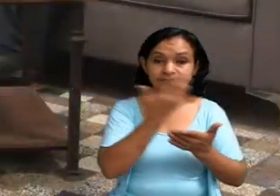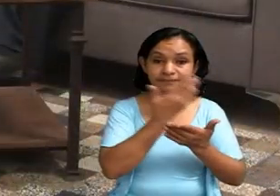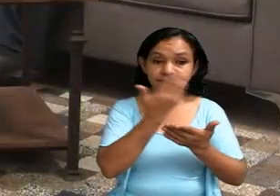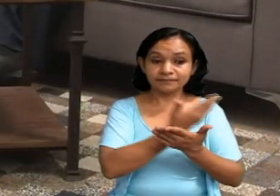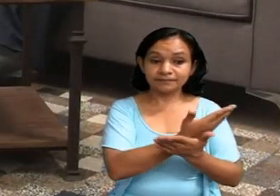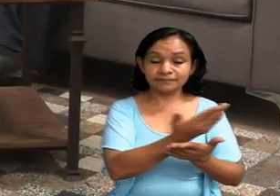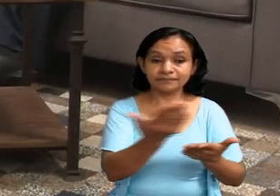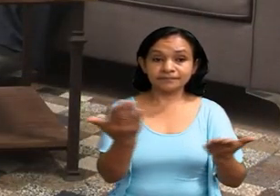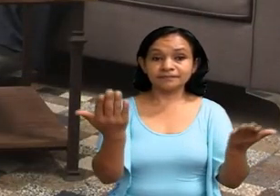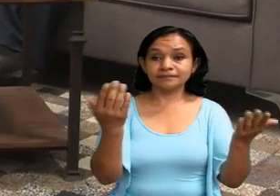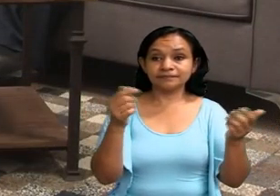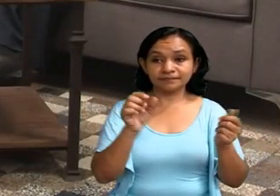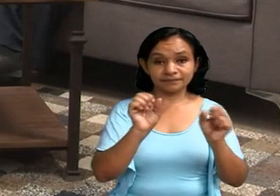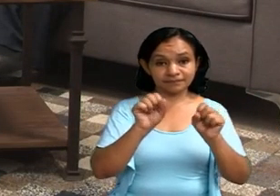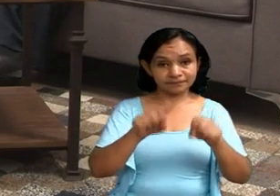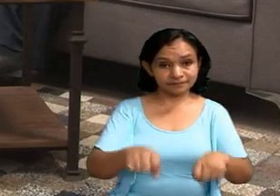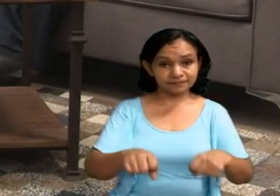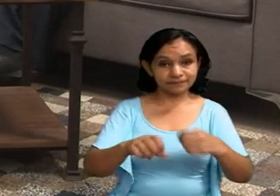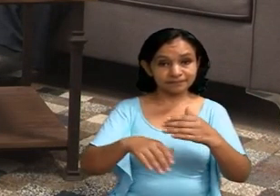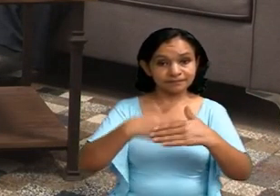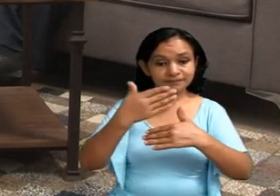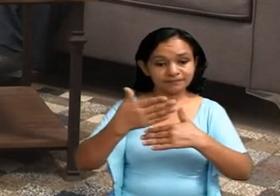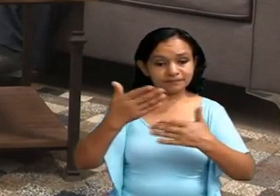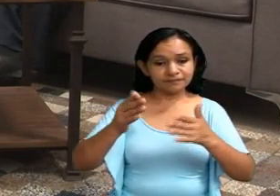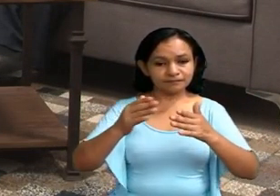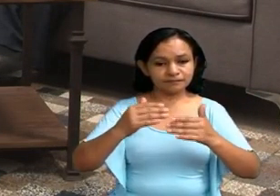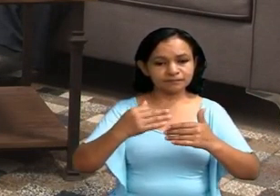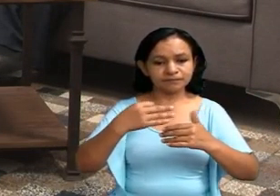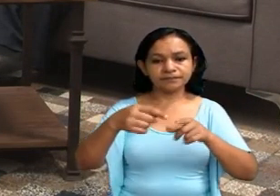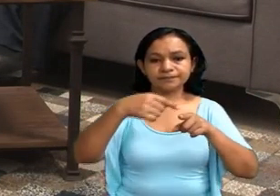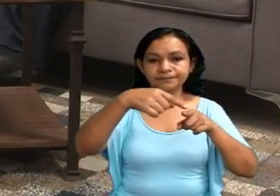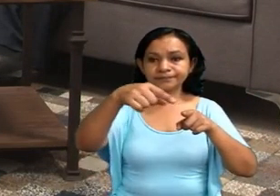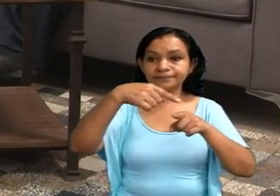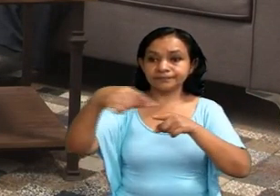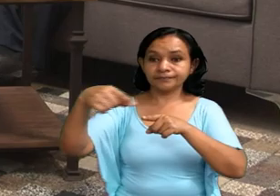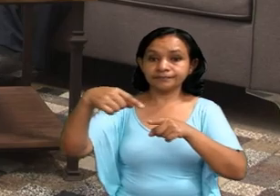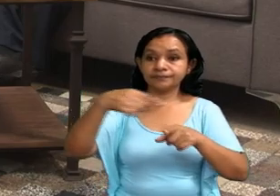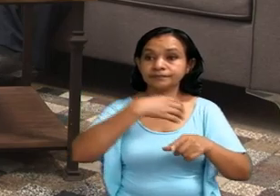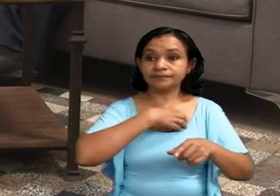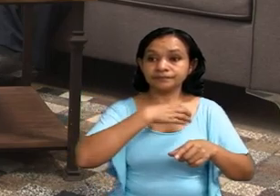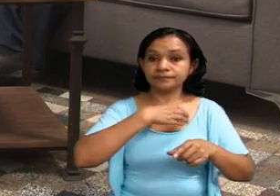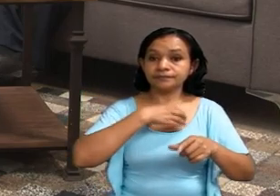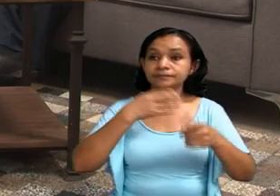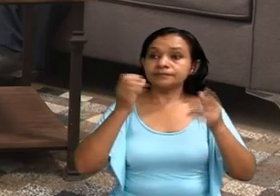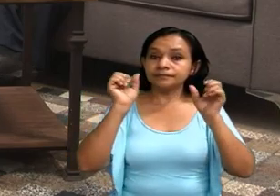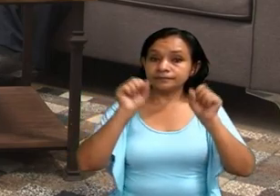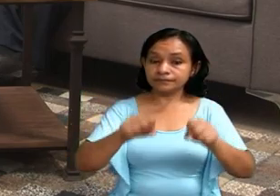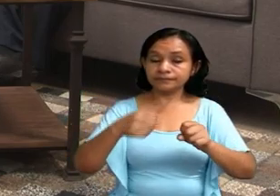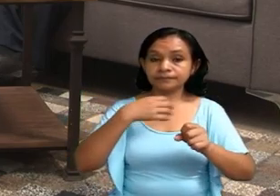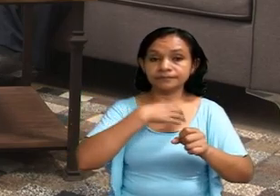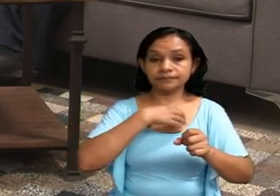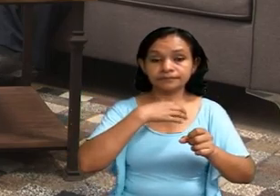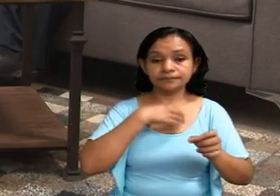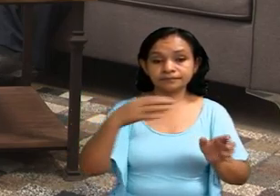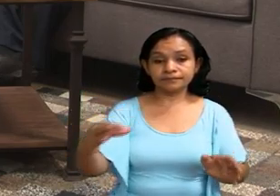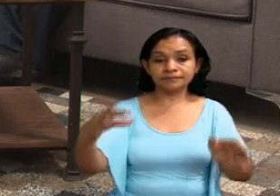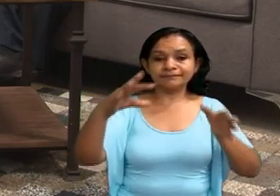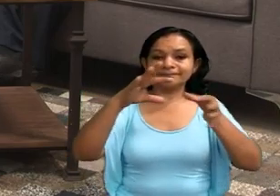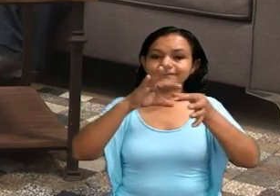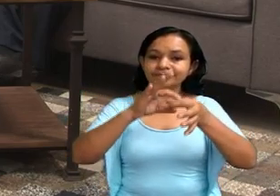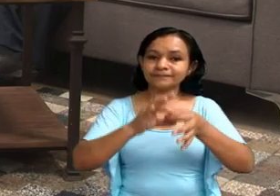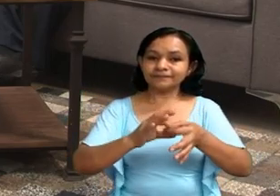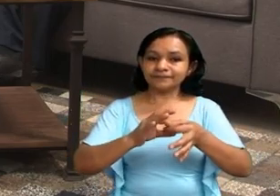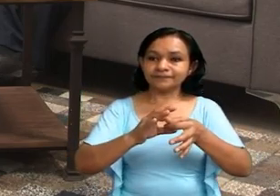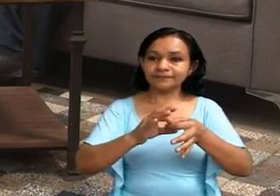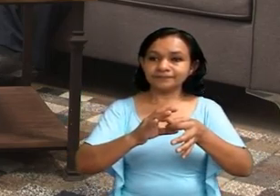infantil o juvenil puedan después en su municipio, en su localidad, pues pertenecer también a